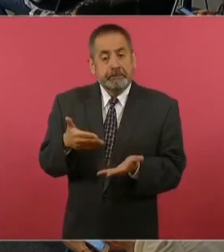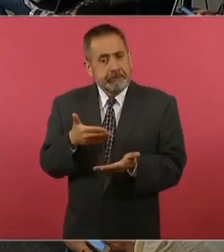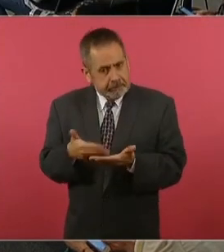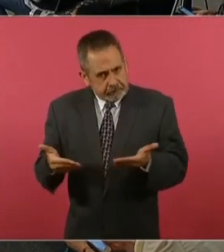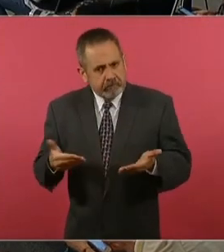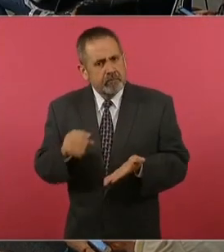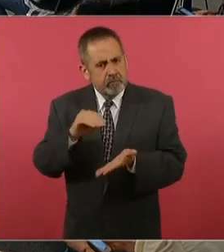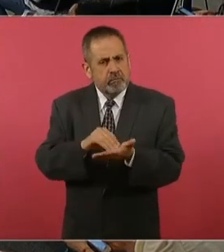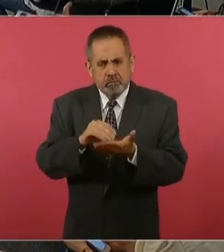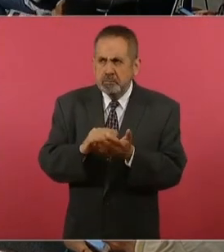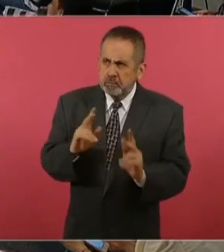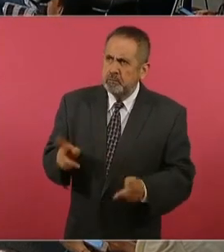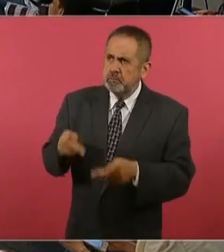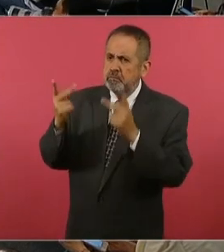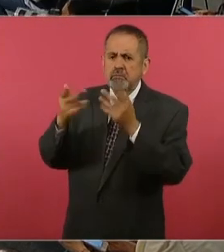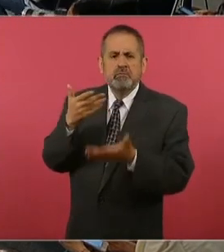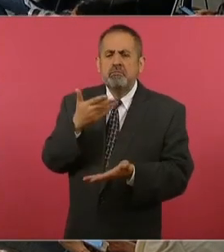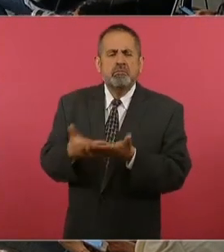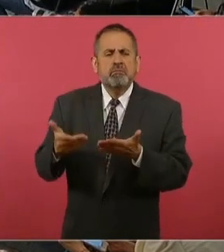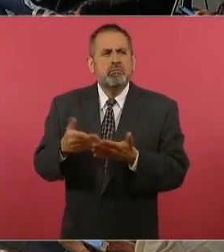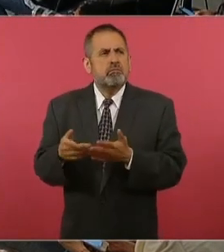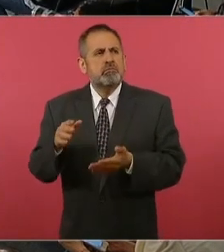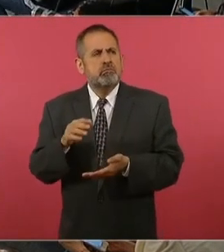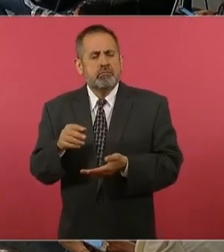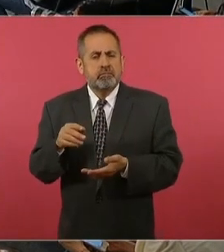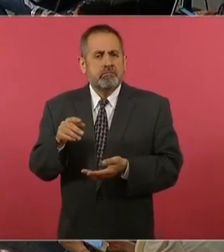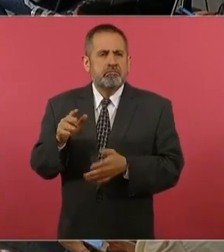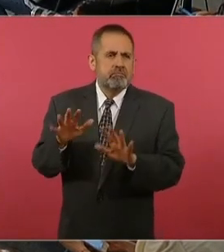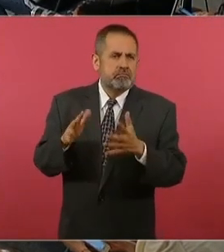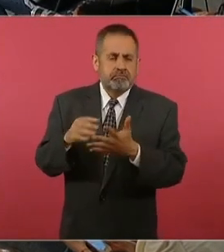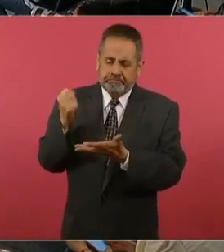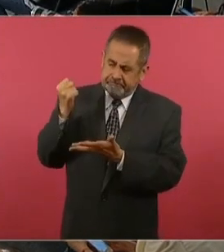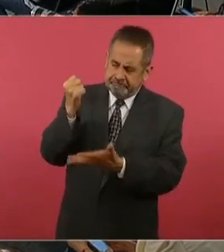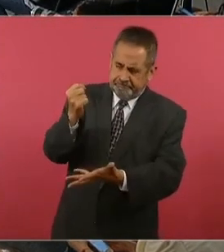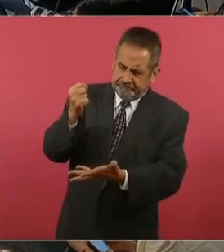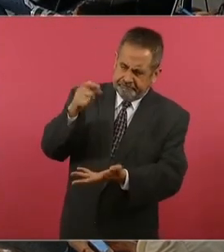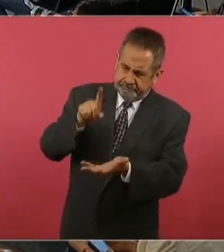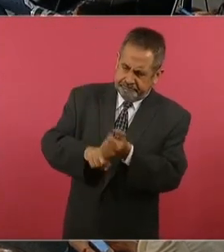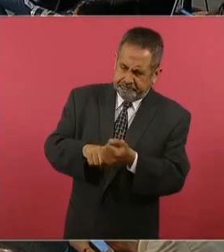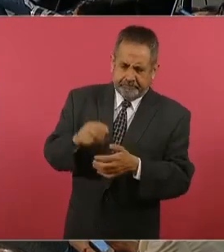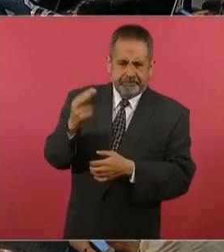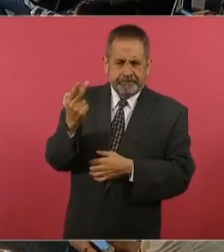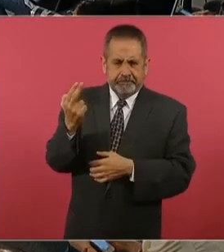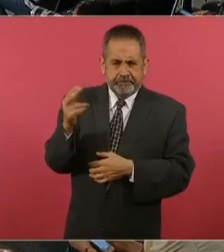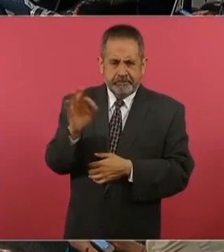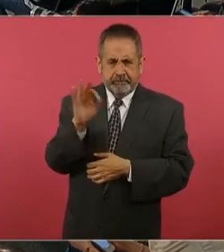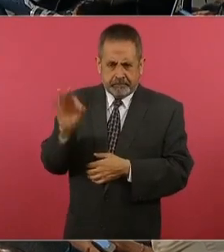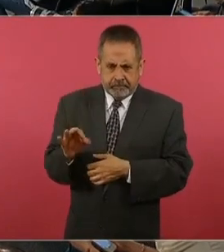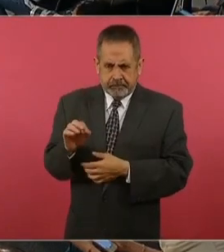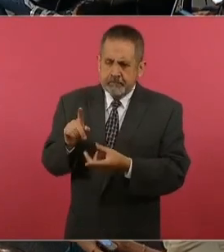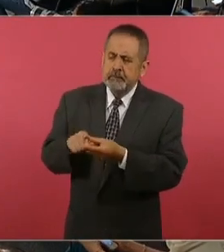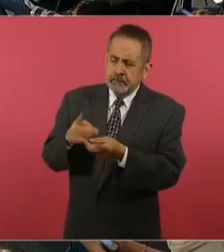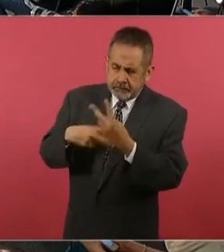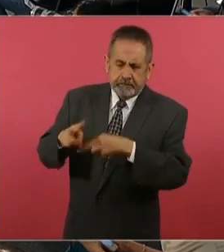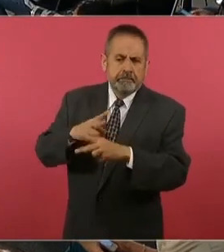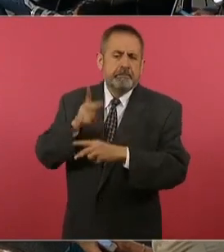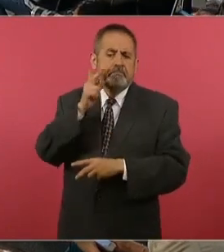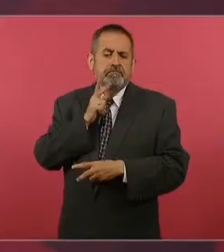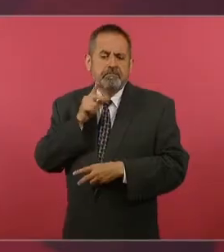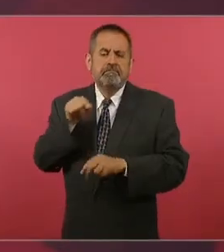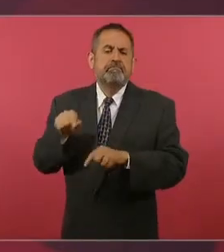obtiene alrededor del 25% del presupuesto del